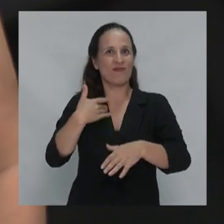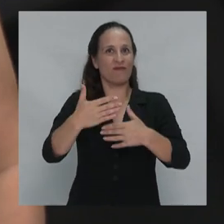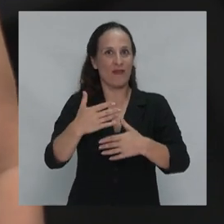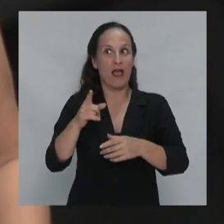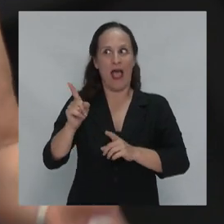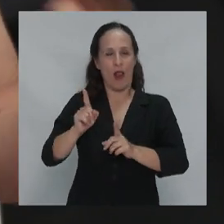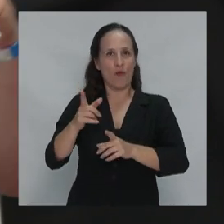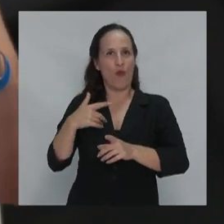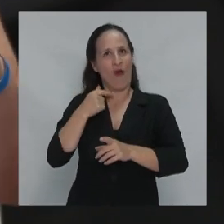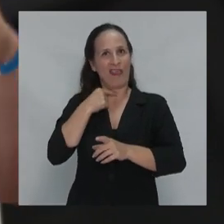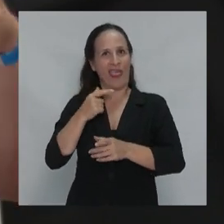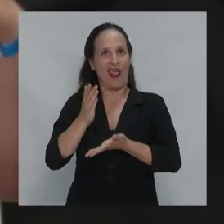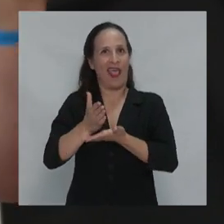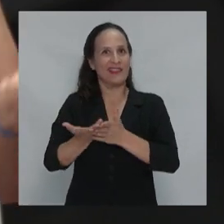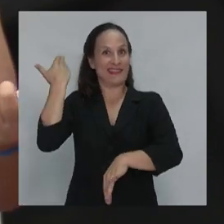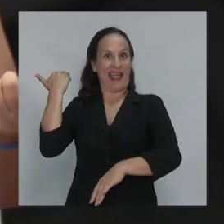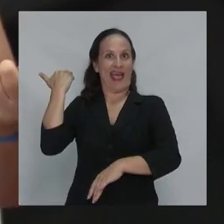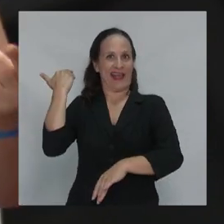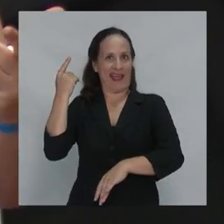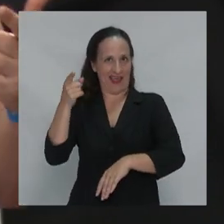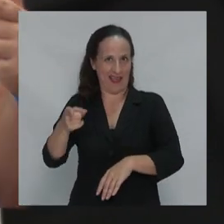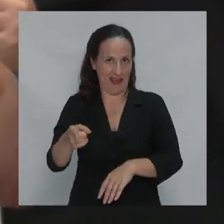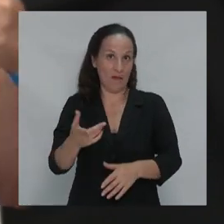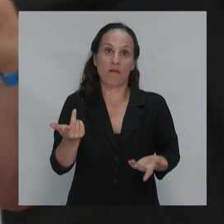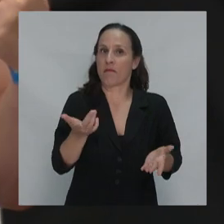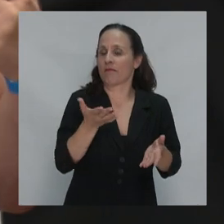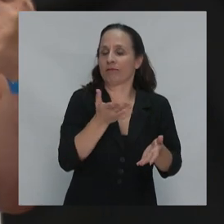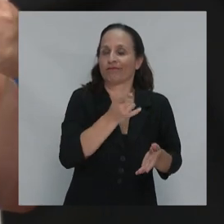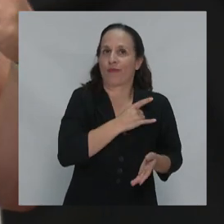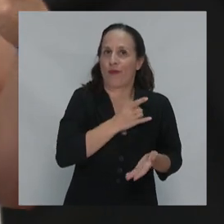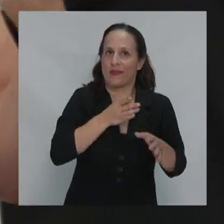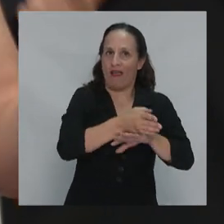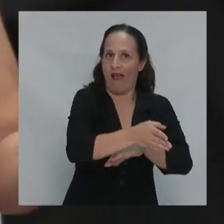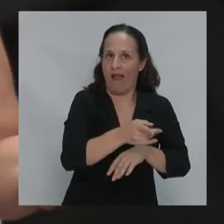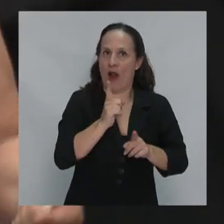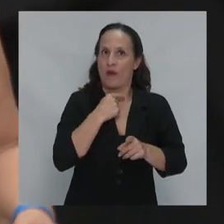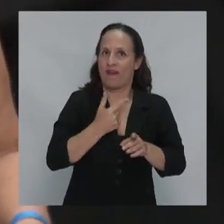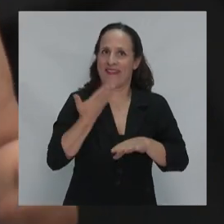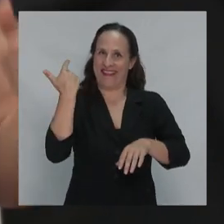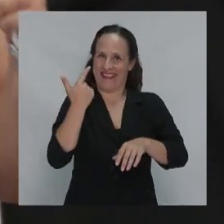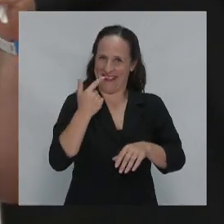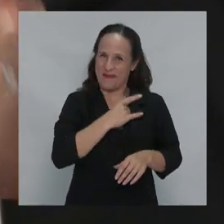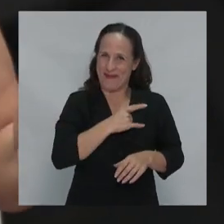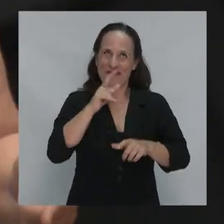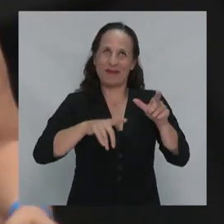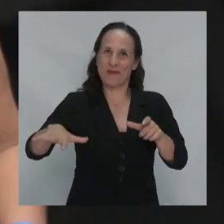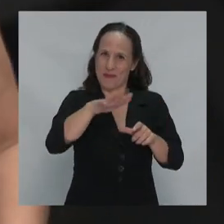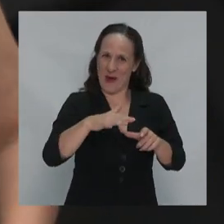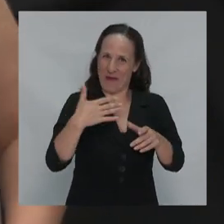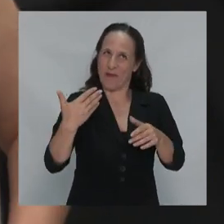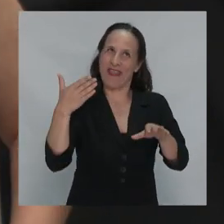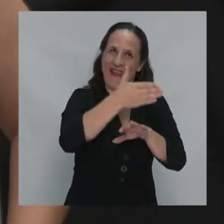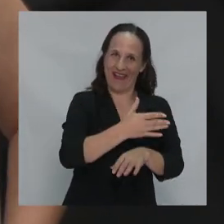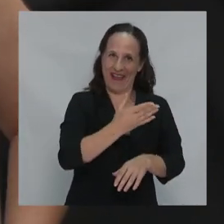diferentes derechos, sobre todo el derecho social a la universidad, el derecho de la universidad para el pueblo, de la universidad de los